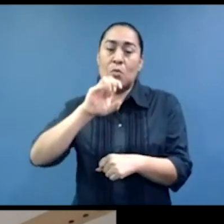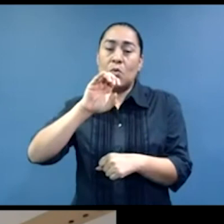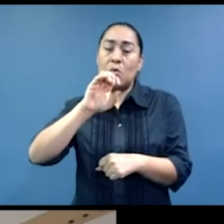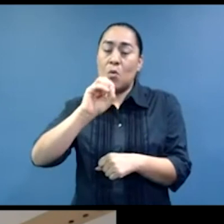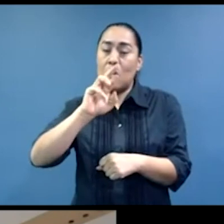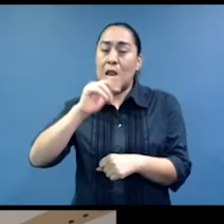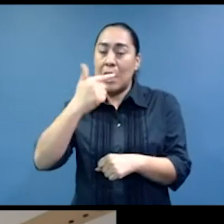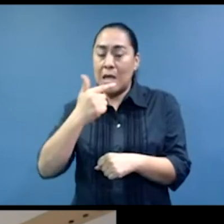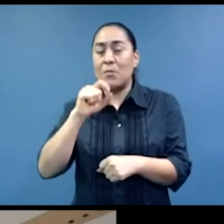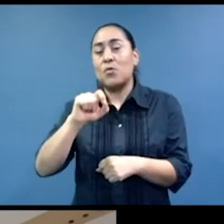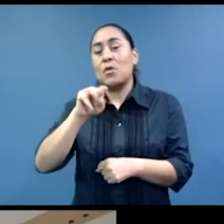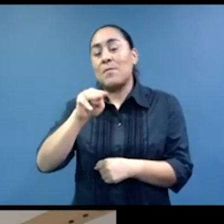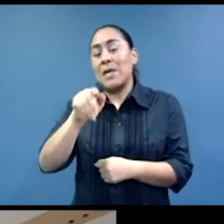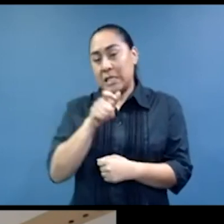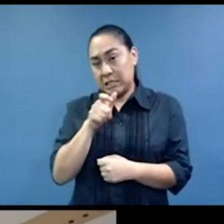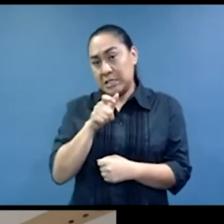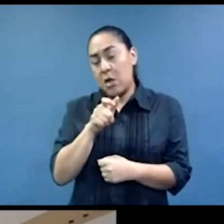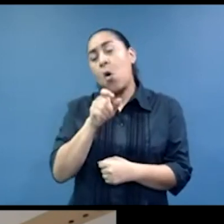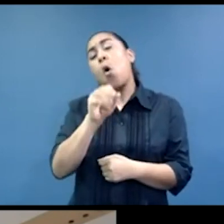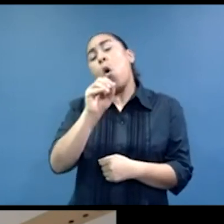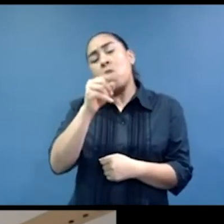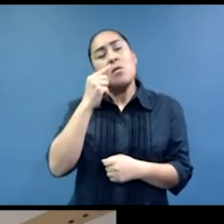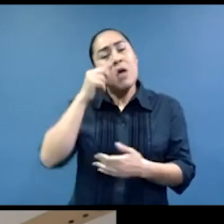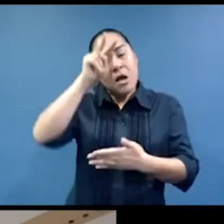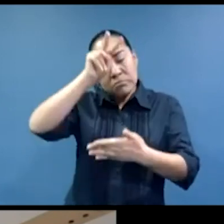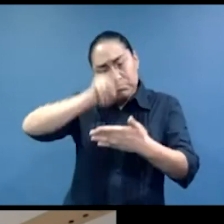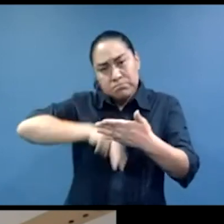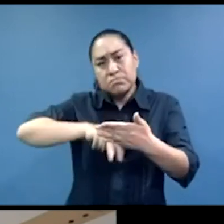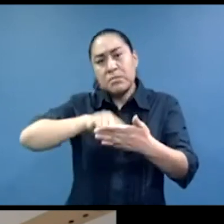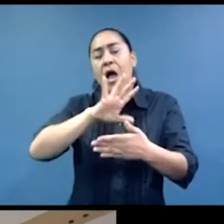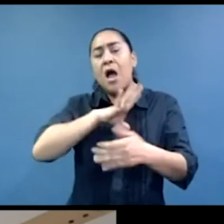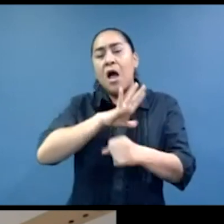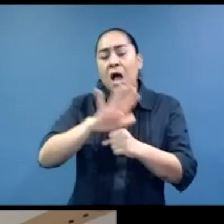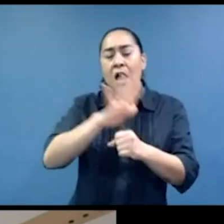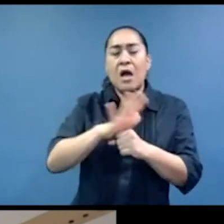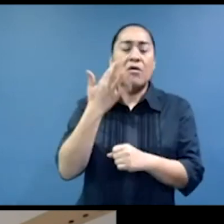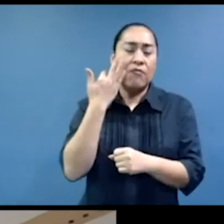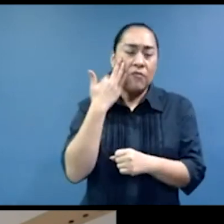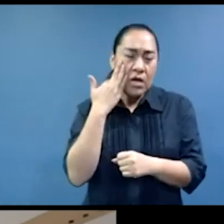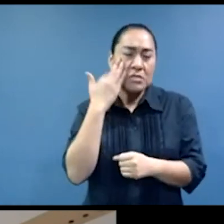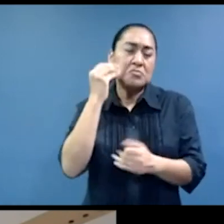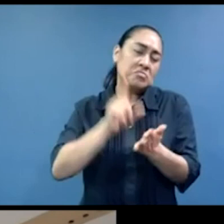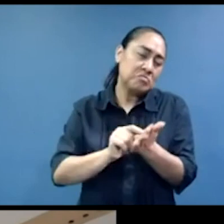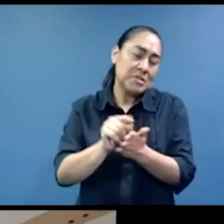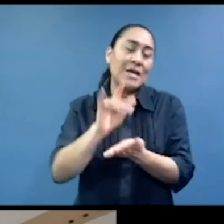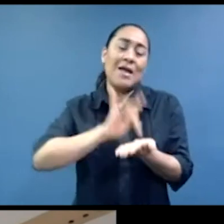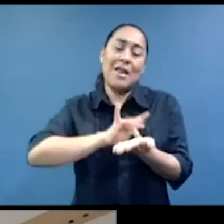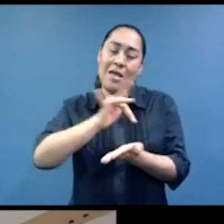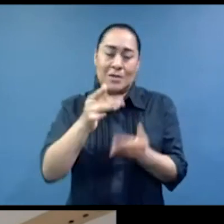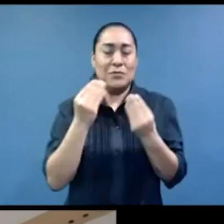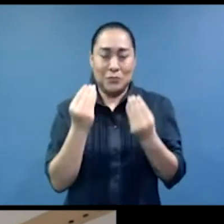unadecadadejusticiareproductiva.gire.org.mx. Pueden igual revisarlo en todas nuestras redes sociales y muchísimas gracias a todas.